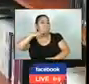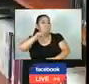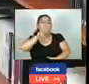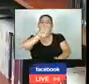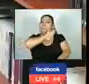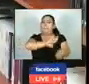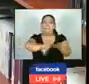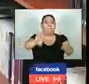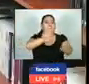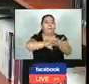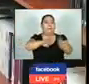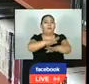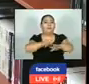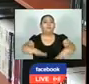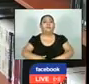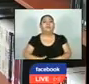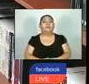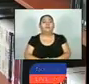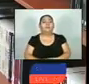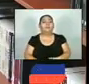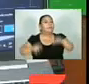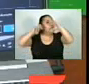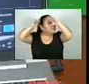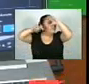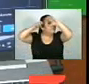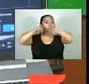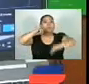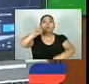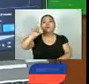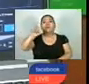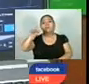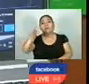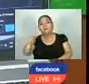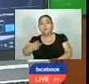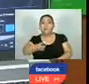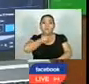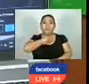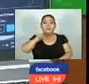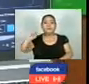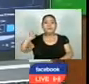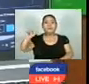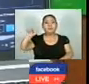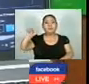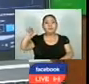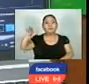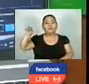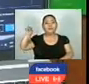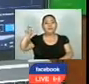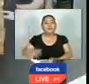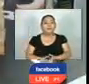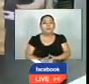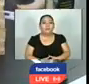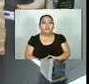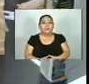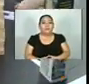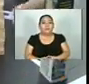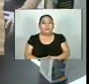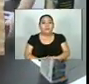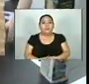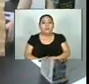gratuito para todos. Con imágenes de Juan Castellanos, un reporte de Iliana Leiva para Noticiero Hechos.